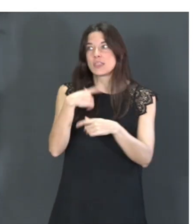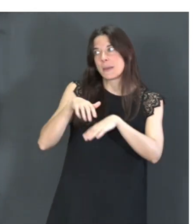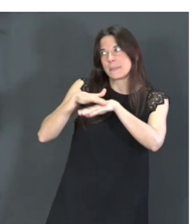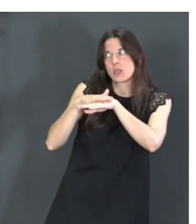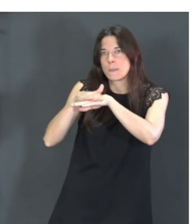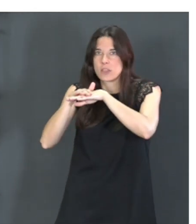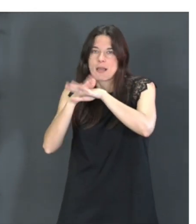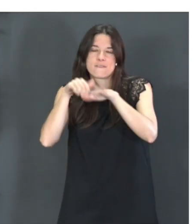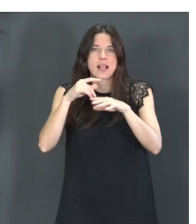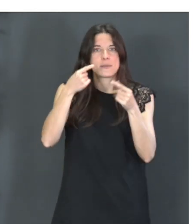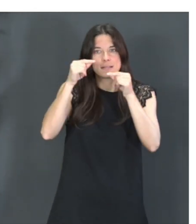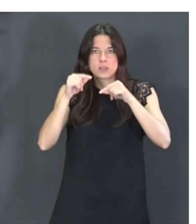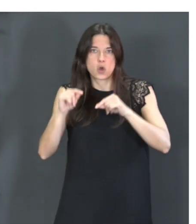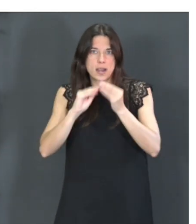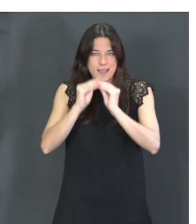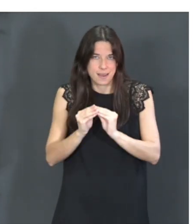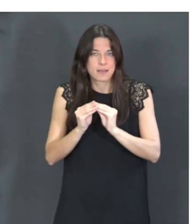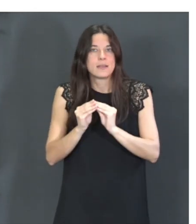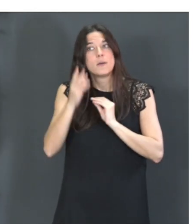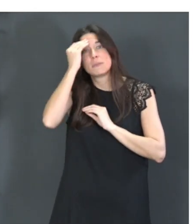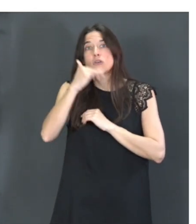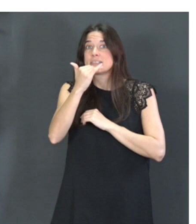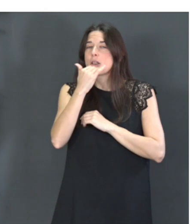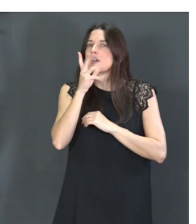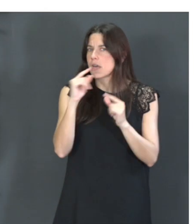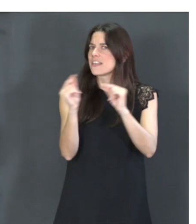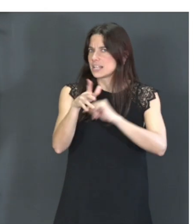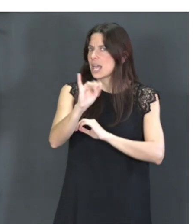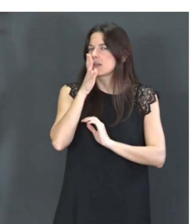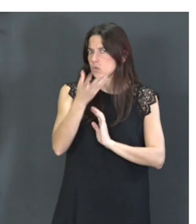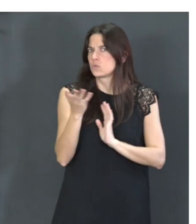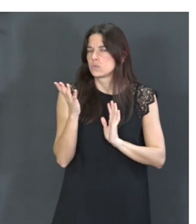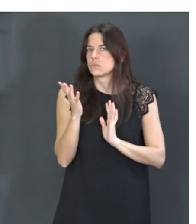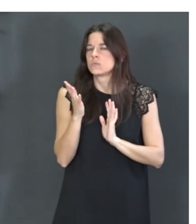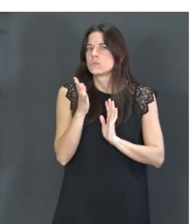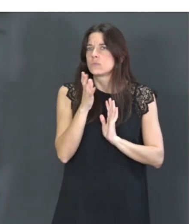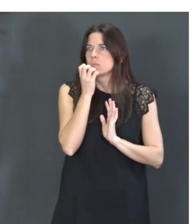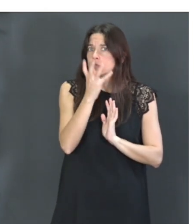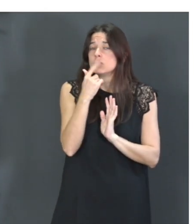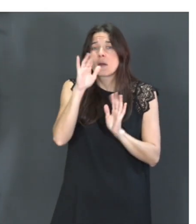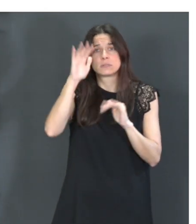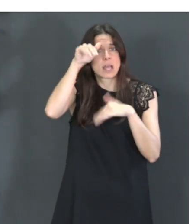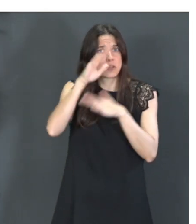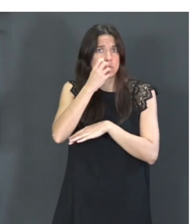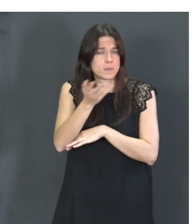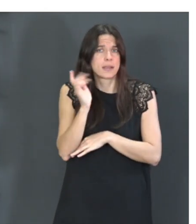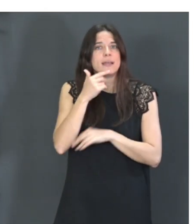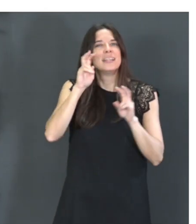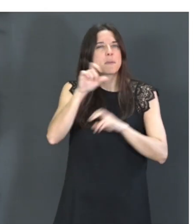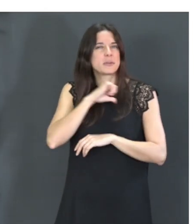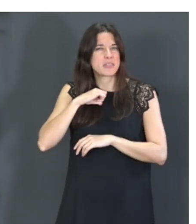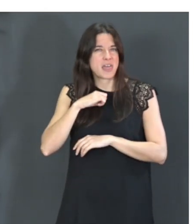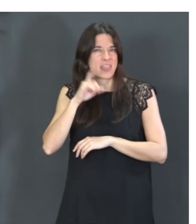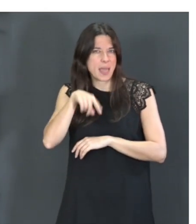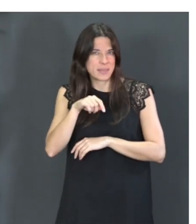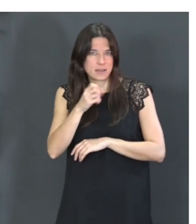rectificando. O sea, yo creo que eso es algo que ahora mismo está en el debate y que se está prestando mucha atención. El tema de la privacidad, por supuesto, sobre todo